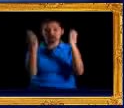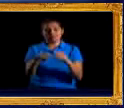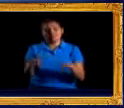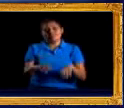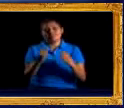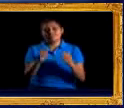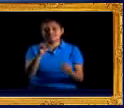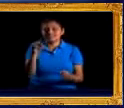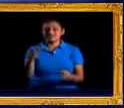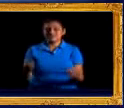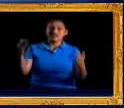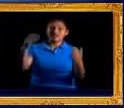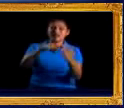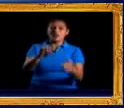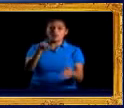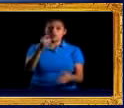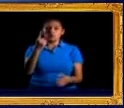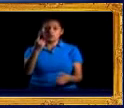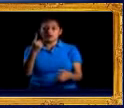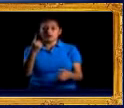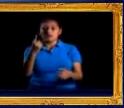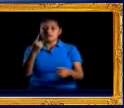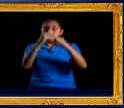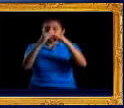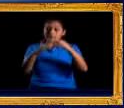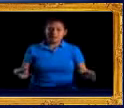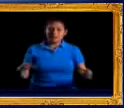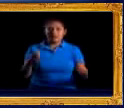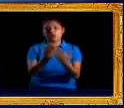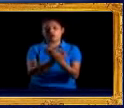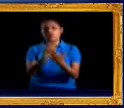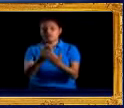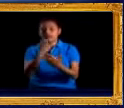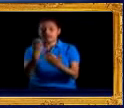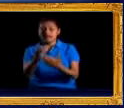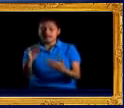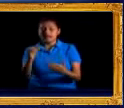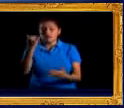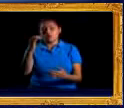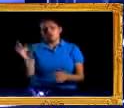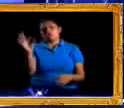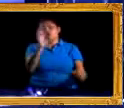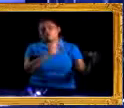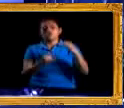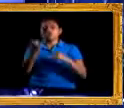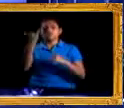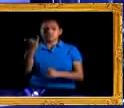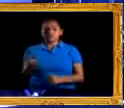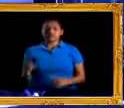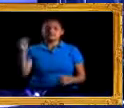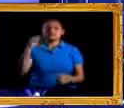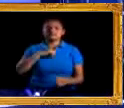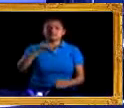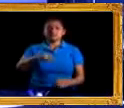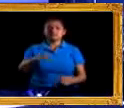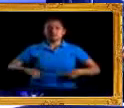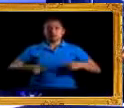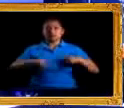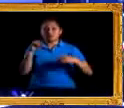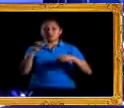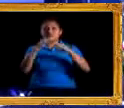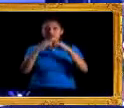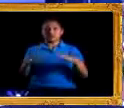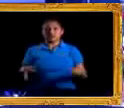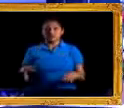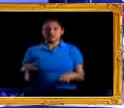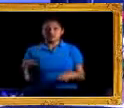entonces esto va a traer un colapso económico, o ya estamos viviendo ese colapso económico. Y hermano,